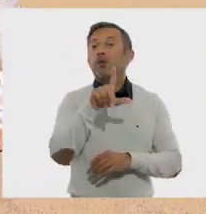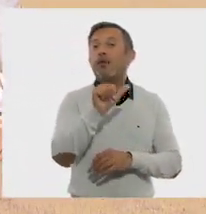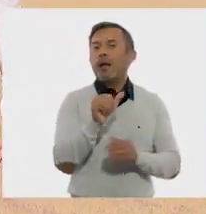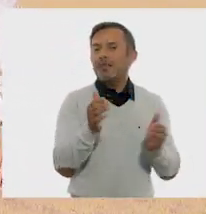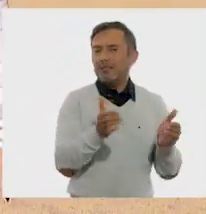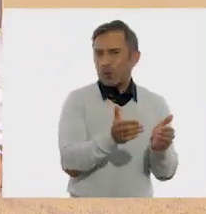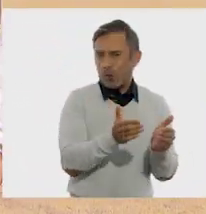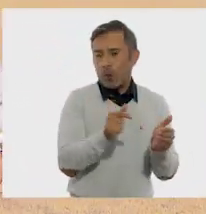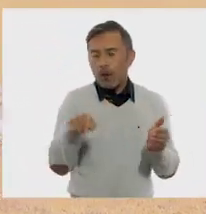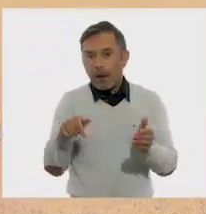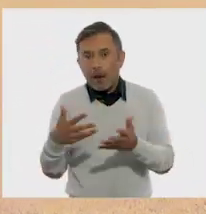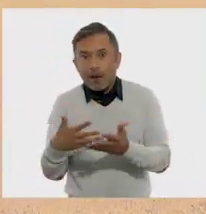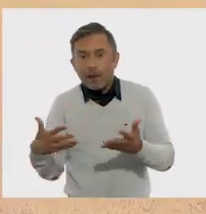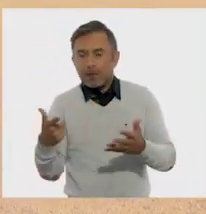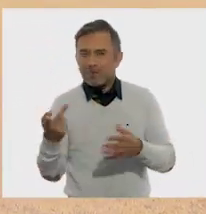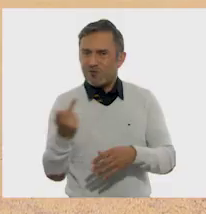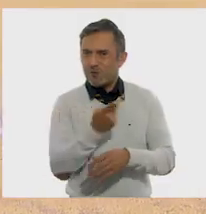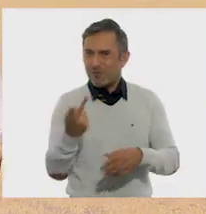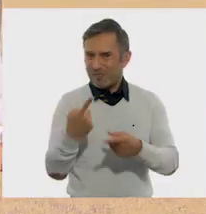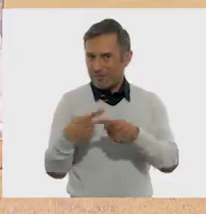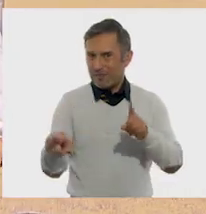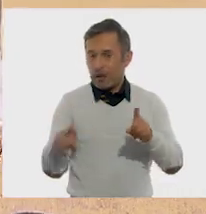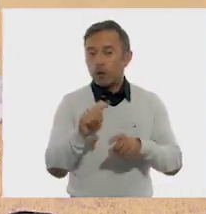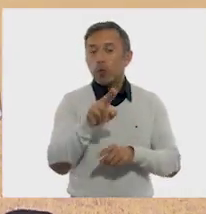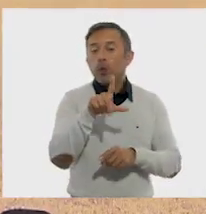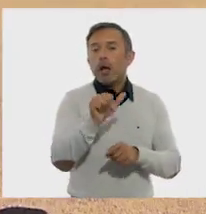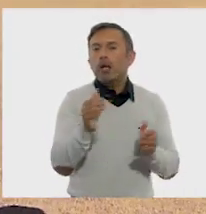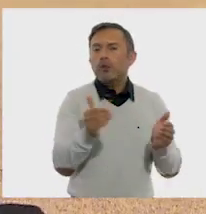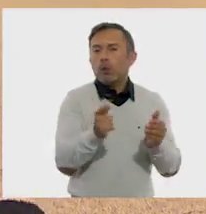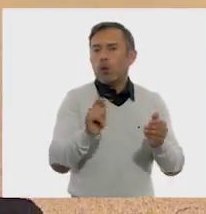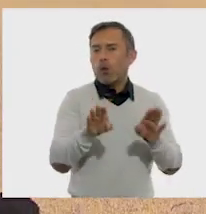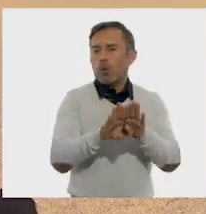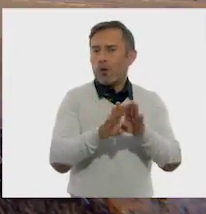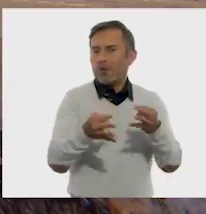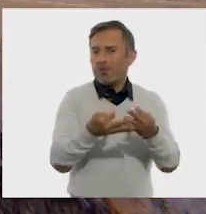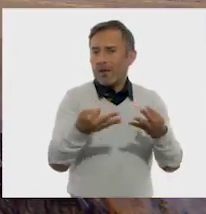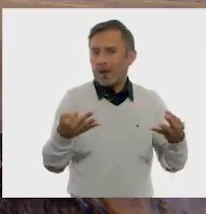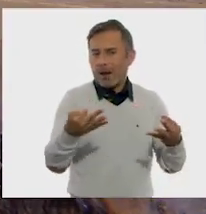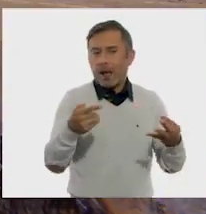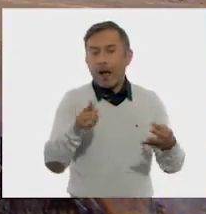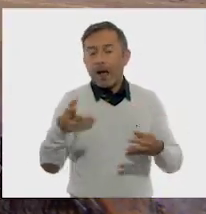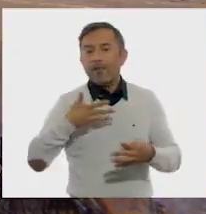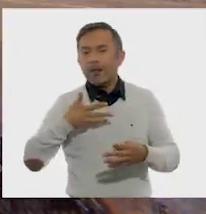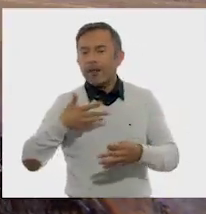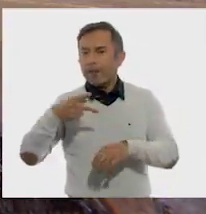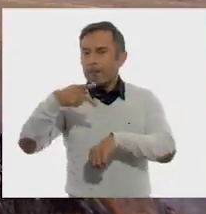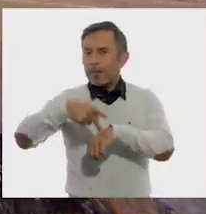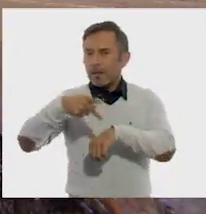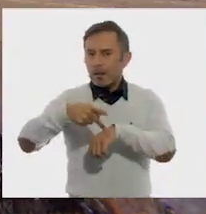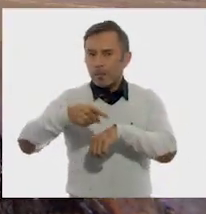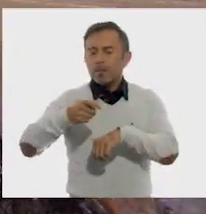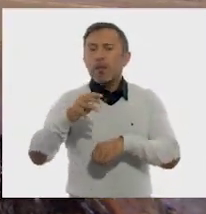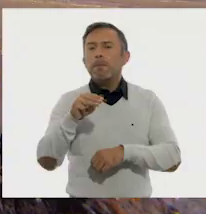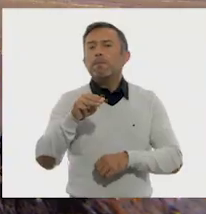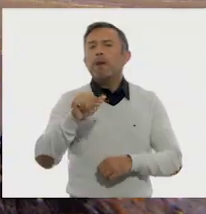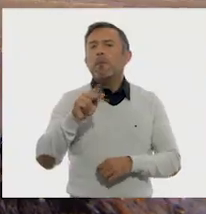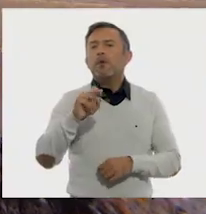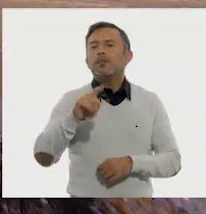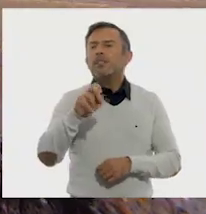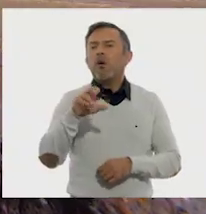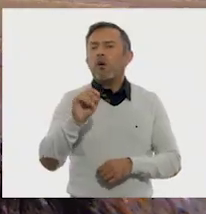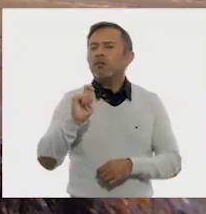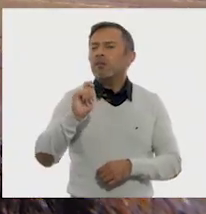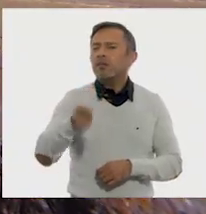Tula Chico, por ejemplo, son monumentos de tierra. Aquí lo que tenemos ya es mamposteo en algunos edificios, ¿no? Cuando yo digo mamposteo, quiero decir, por